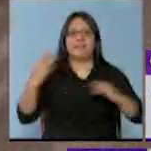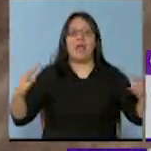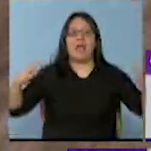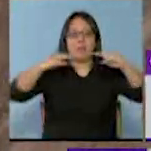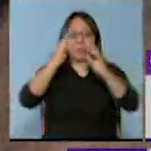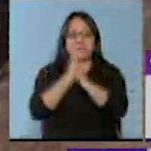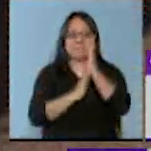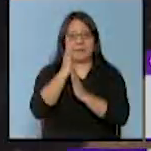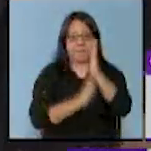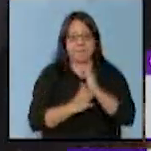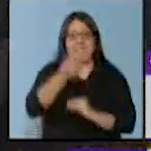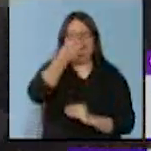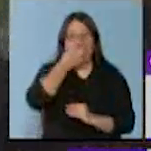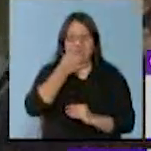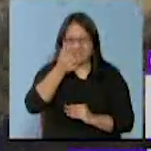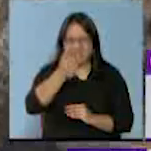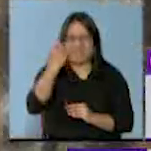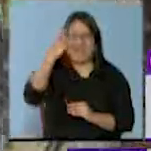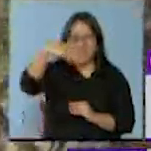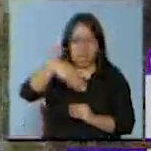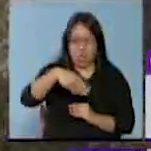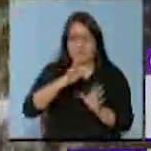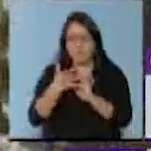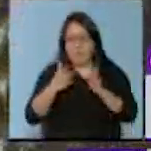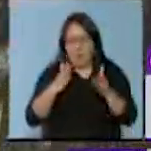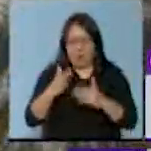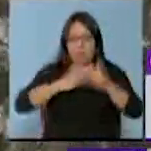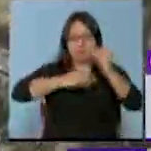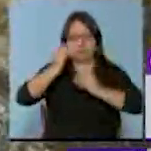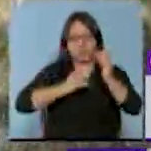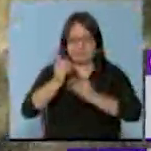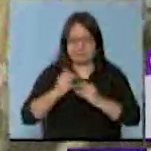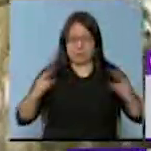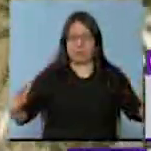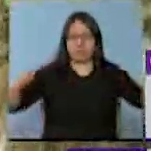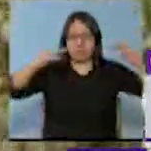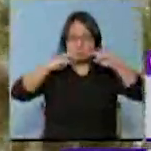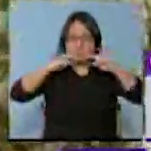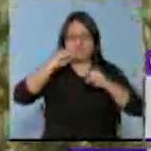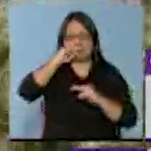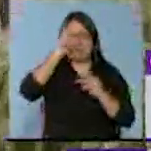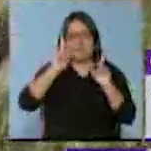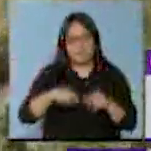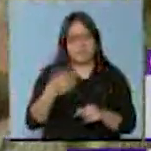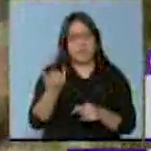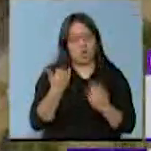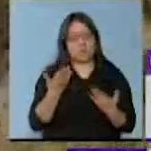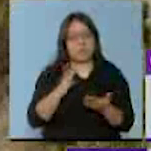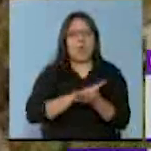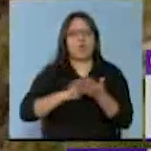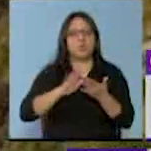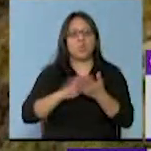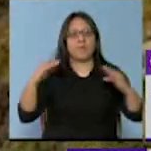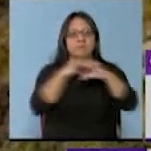26 kilómetros aproximadamente. También otro de los datos que hay que tener en cuenta de lo que va a ser esta nueva ruta, que comenzaron